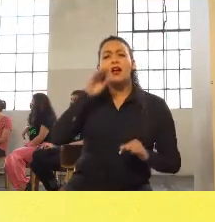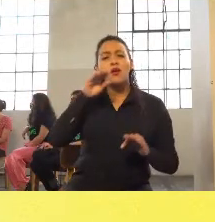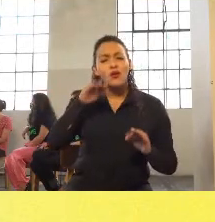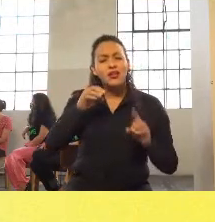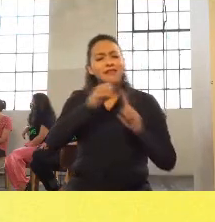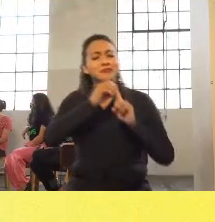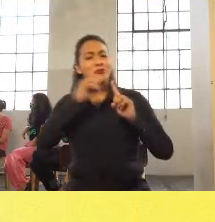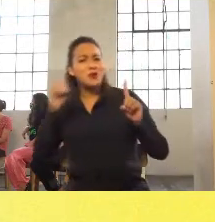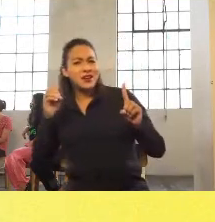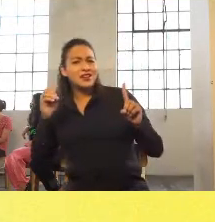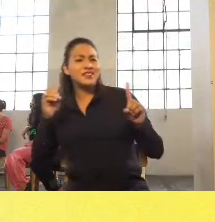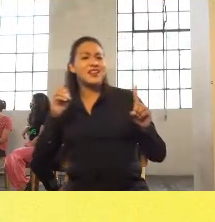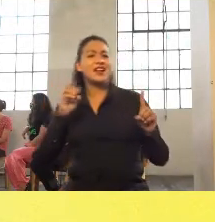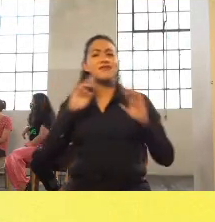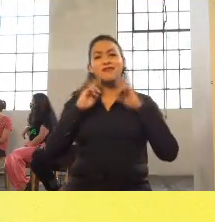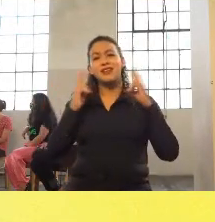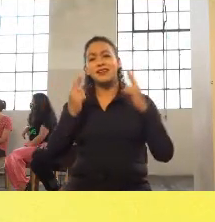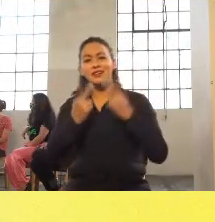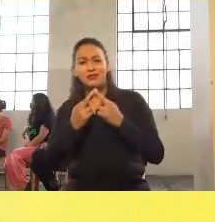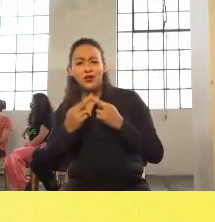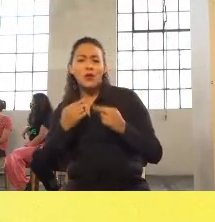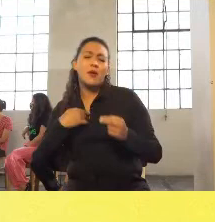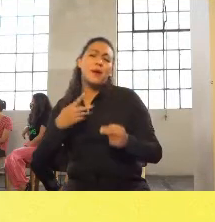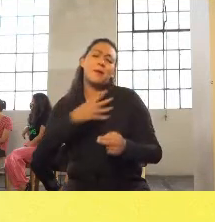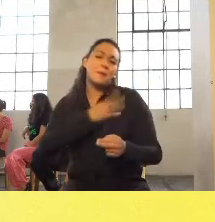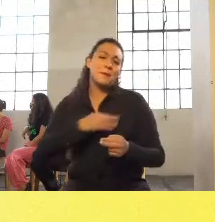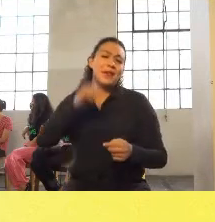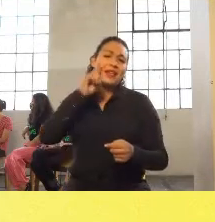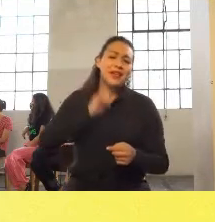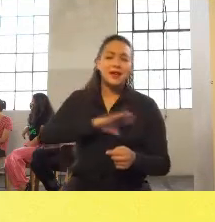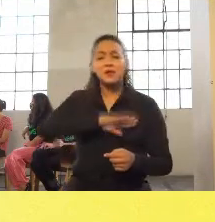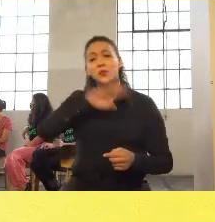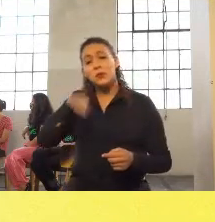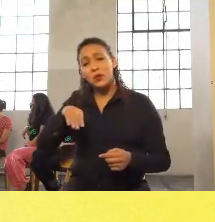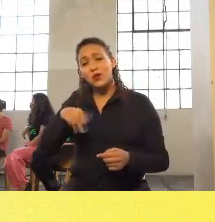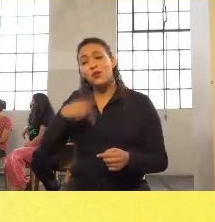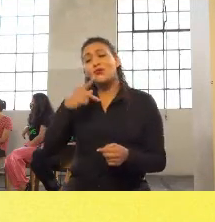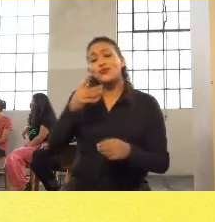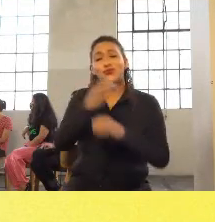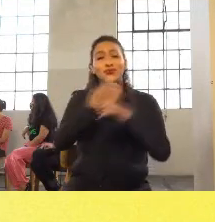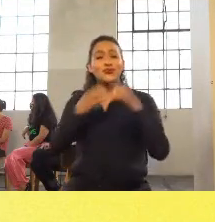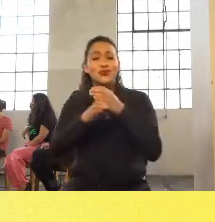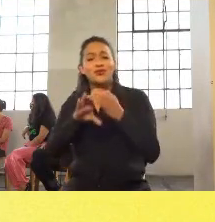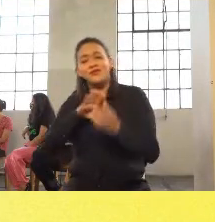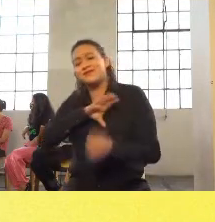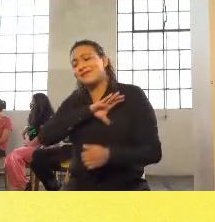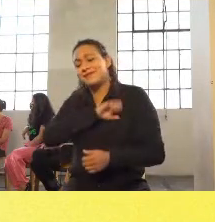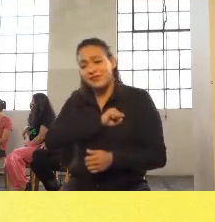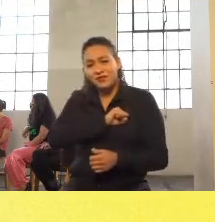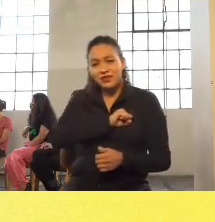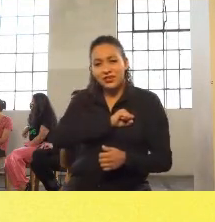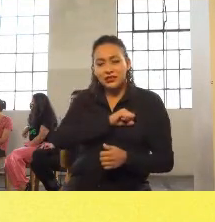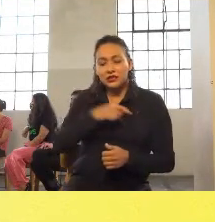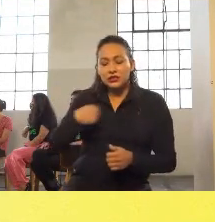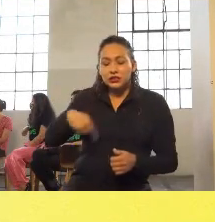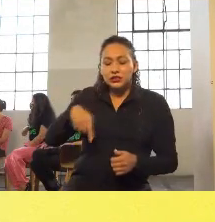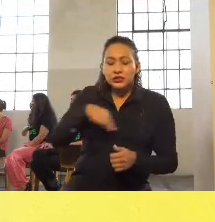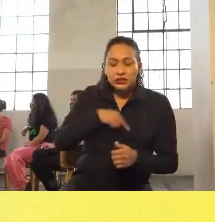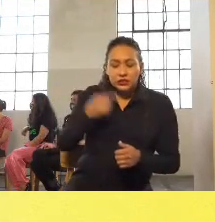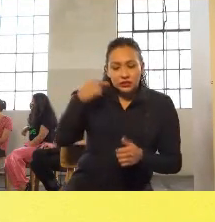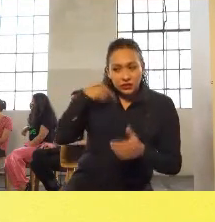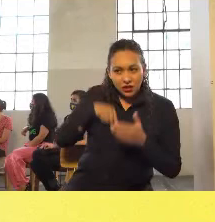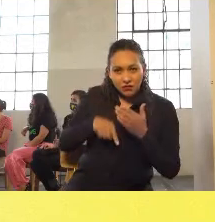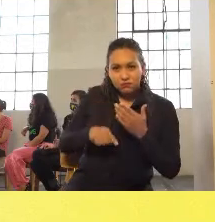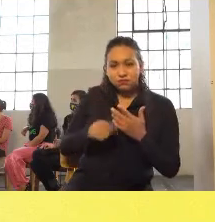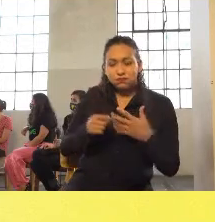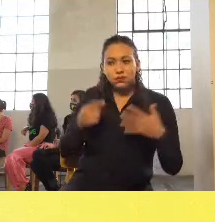o nos mandaban sus fotos, ¿no? Esta era su foto favorita, estas eran sus cosas favoritas. Y eso como que, o sea, en un